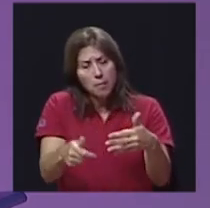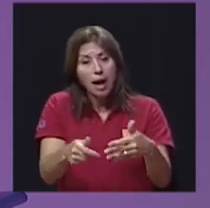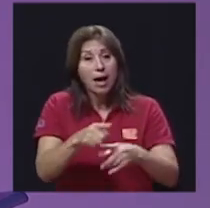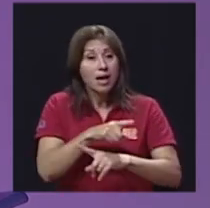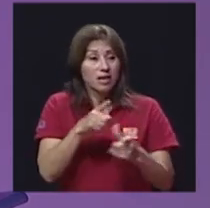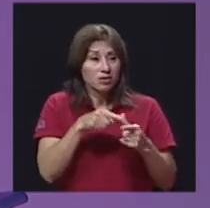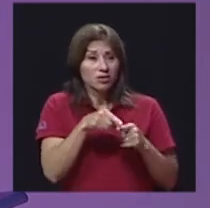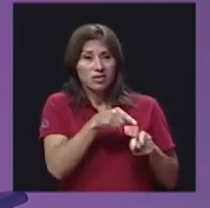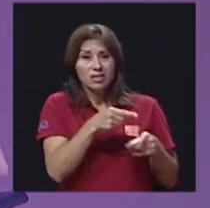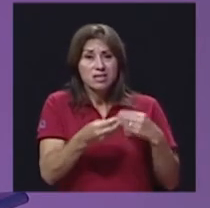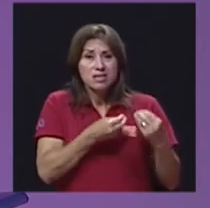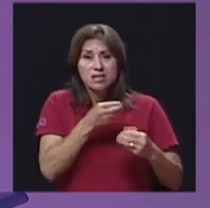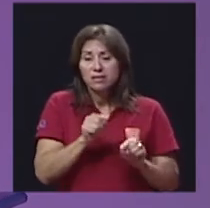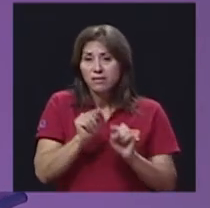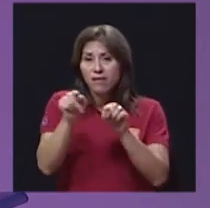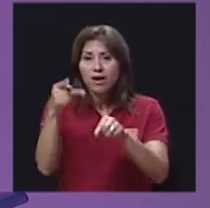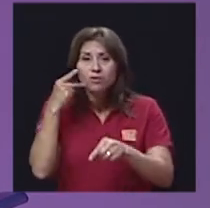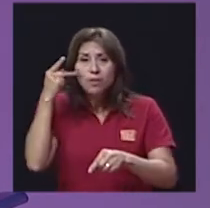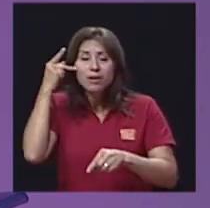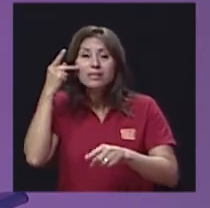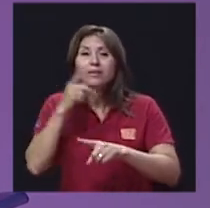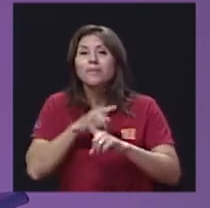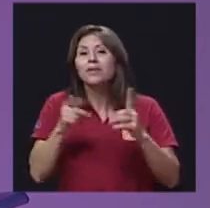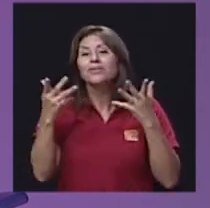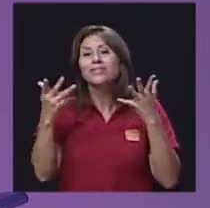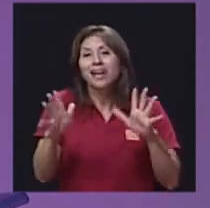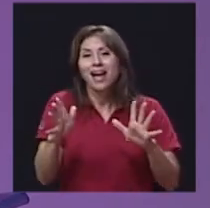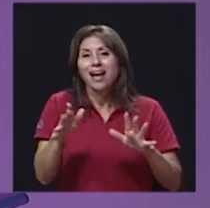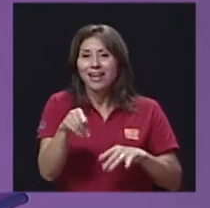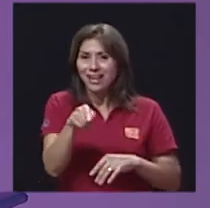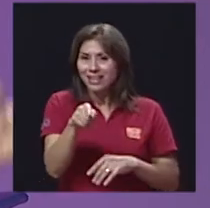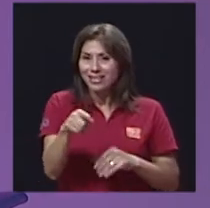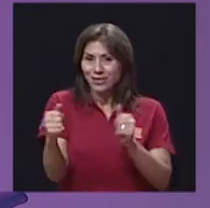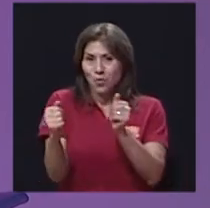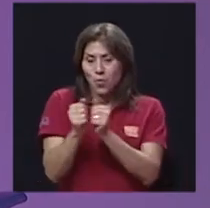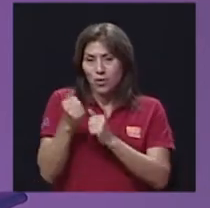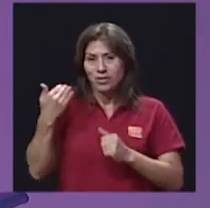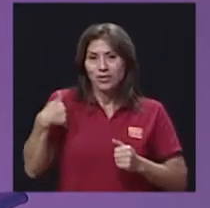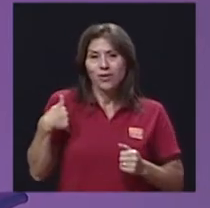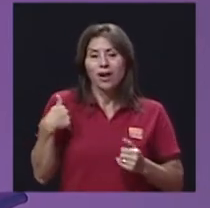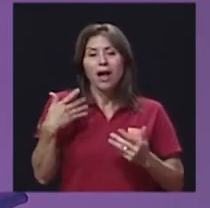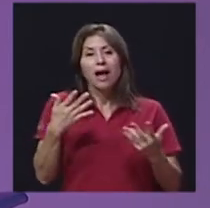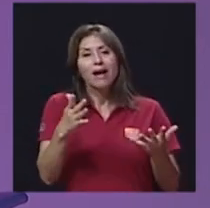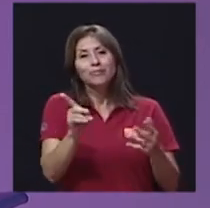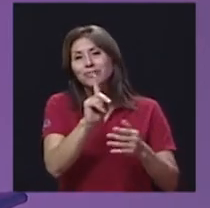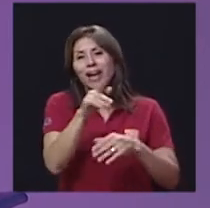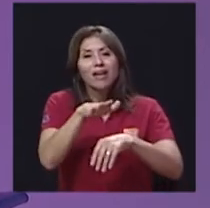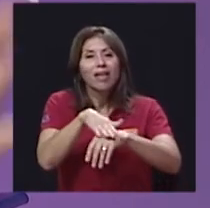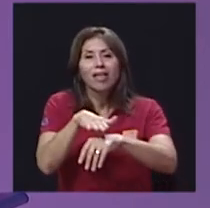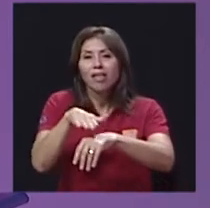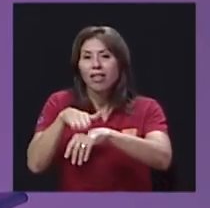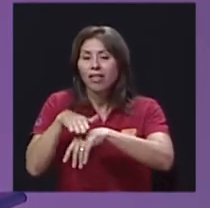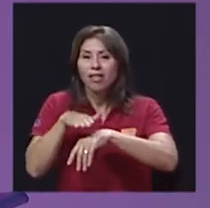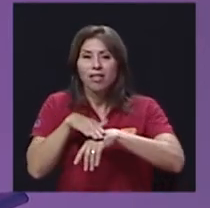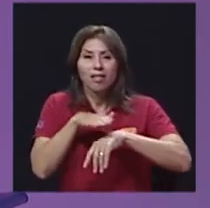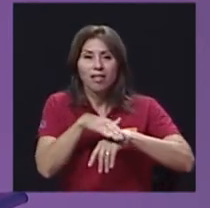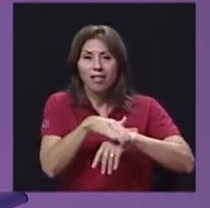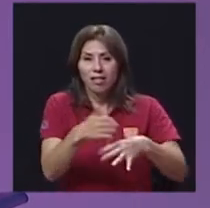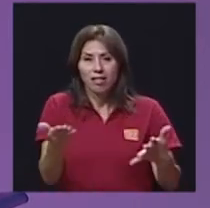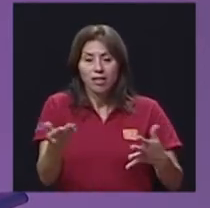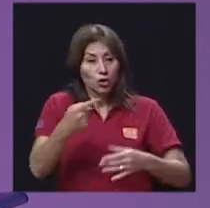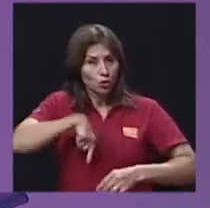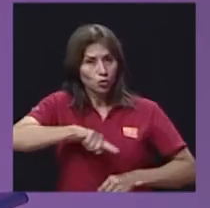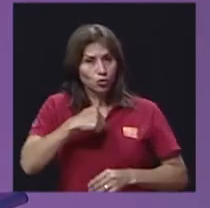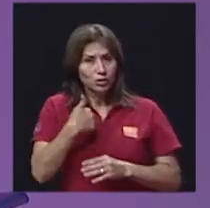manda a estudiar. El señor se olvida de que tenían problemas de salud y había que estar pendiente de las citas médicas. Y tenemos el caso de